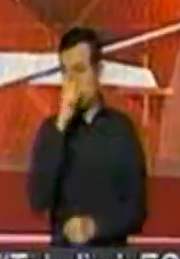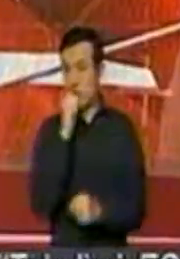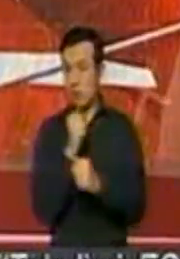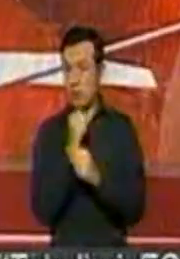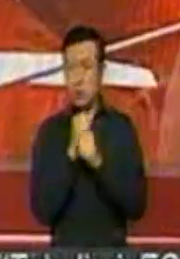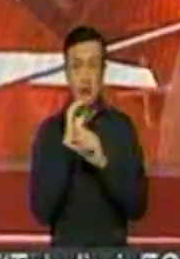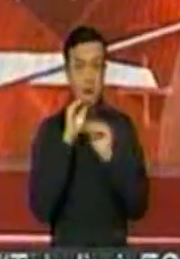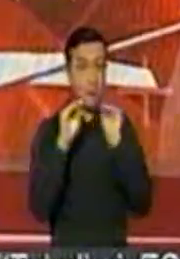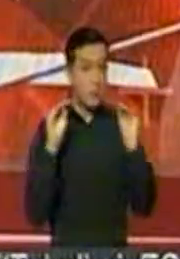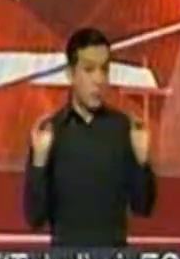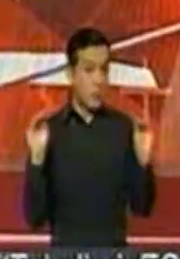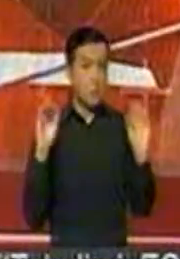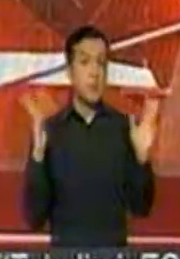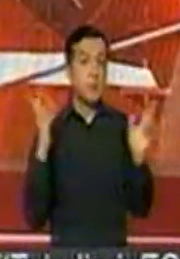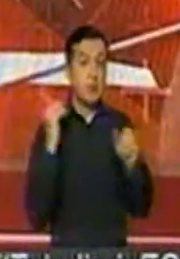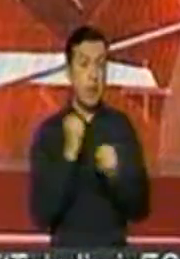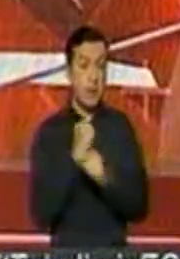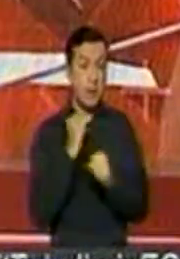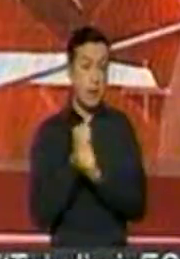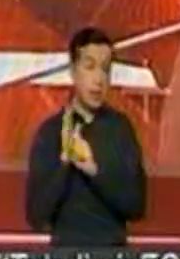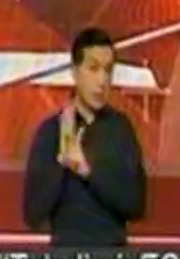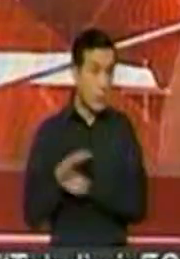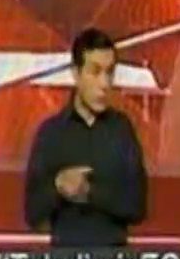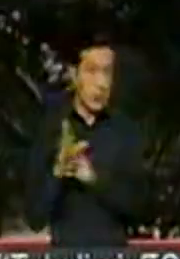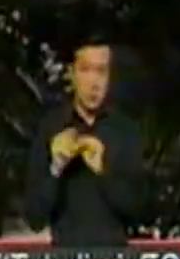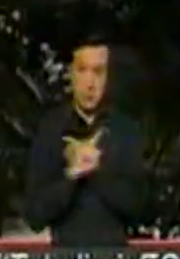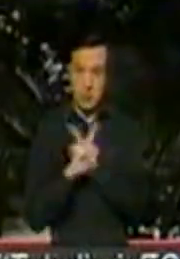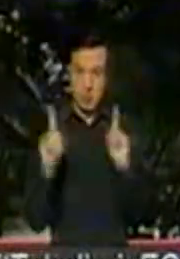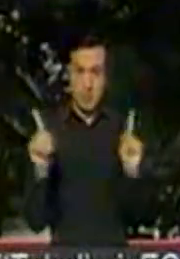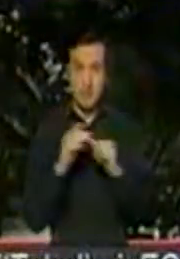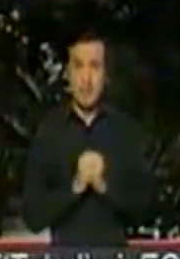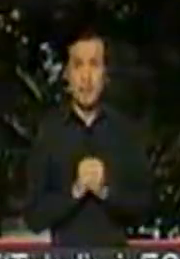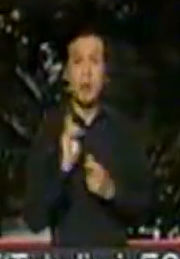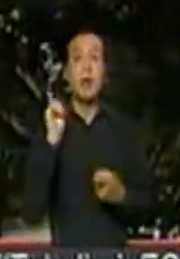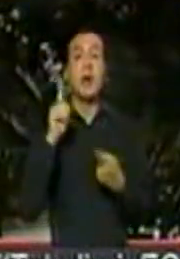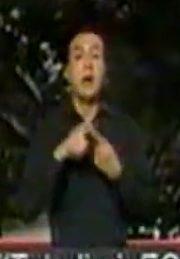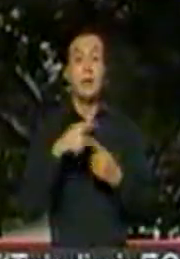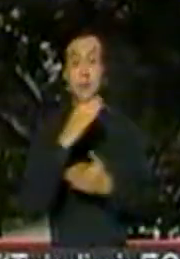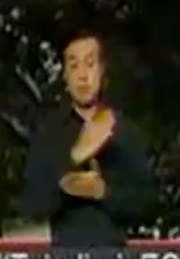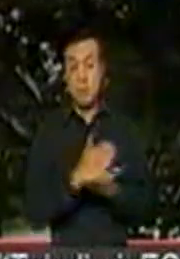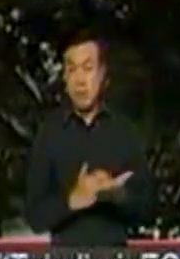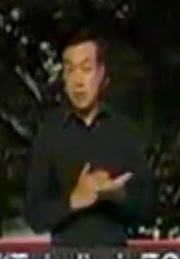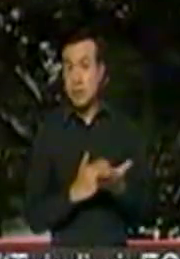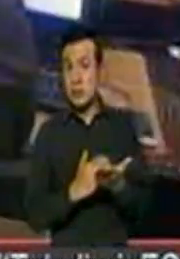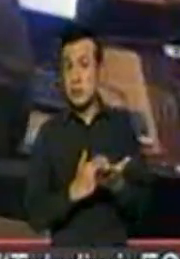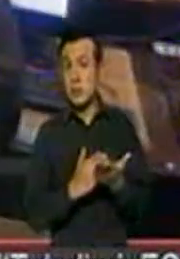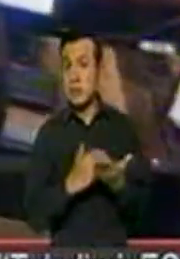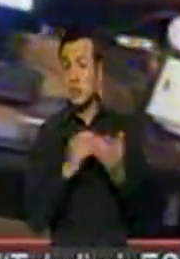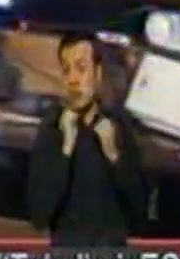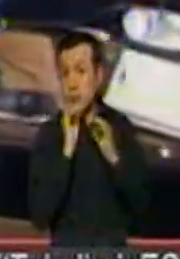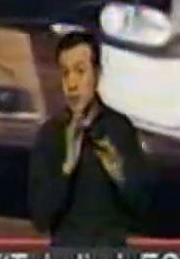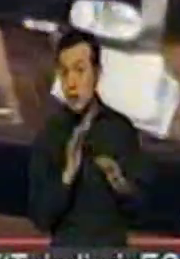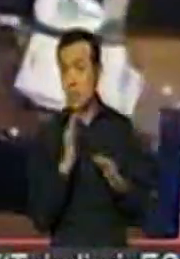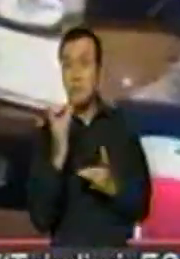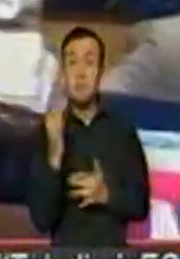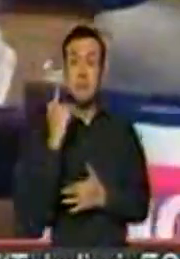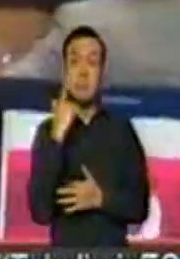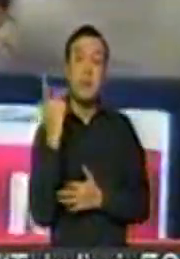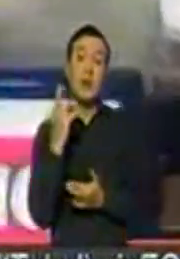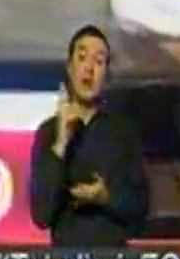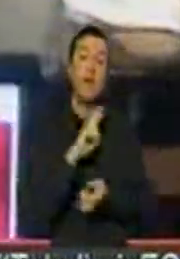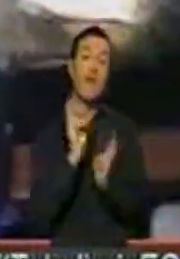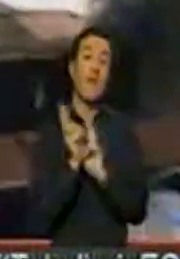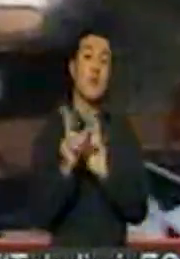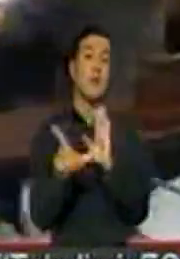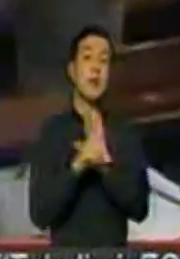aseguró que no se precarizará el empleo. Hasta mediados de este mes esperaba que el Ejecutivo envíe a la Asamblea Nacional las reformas a las